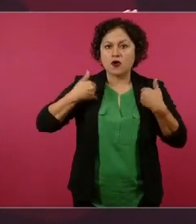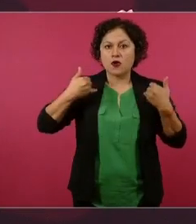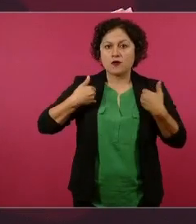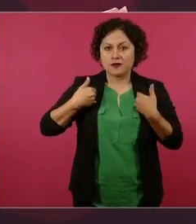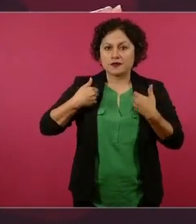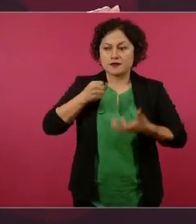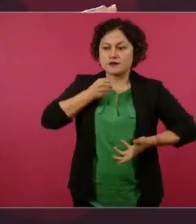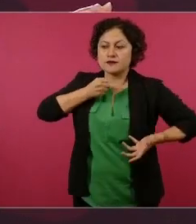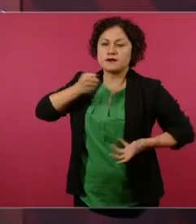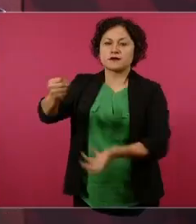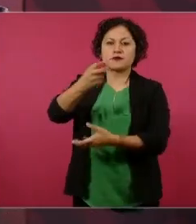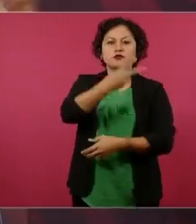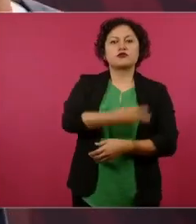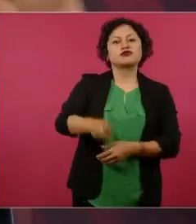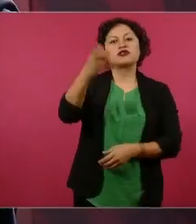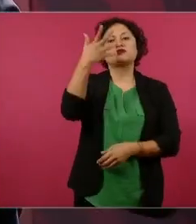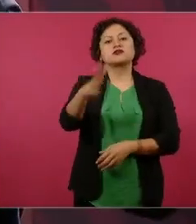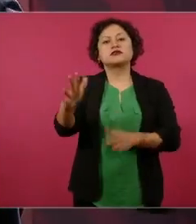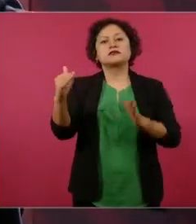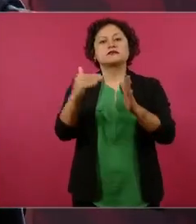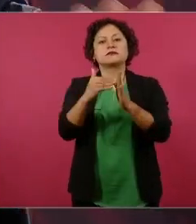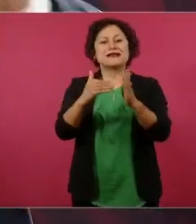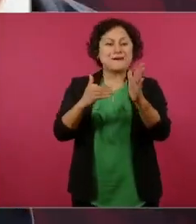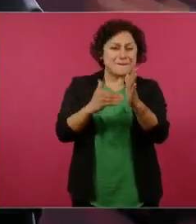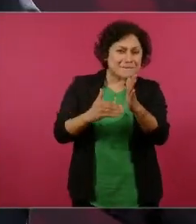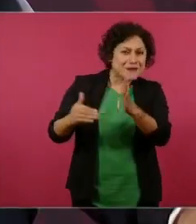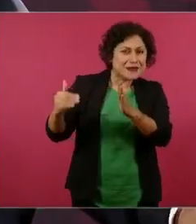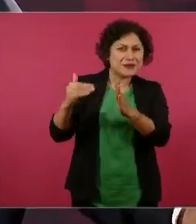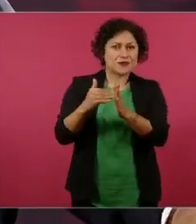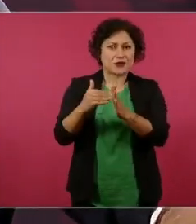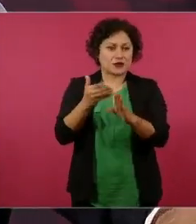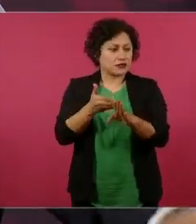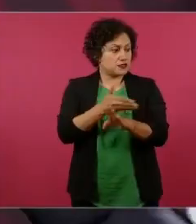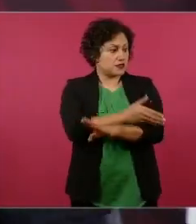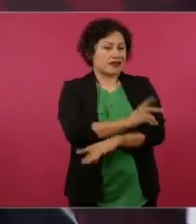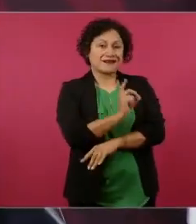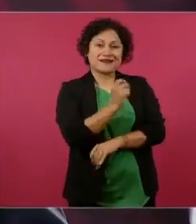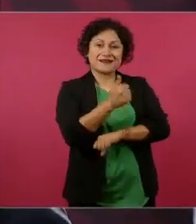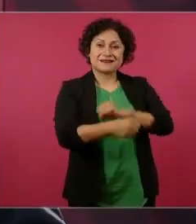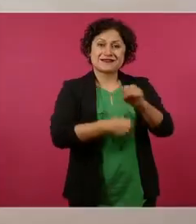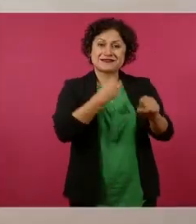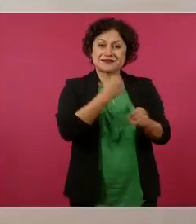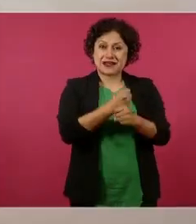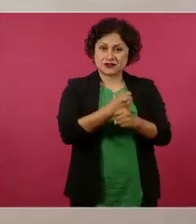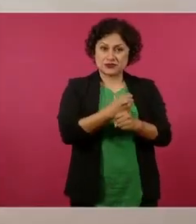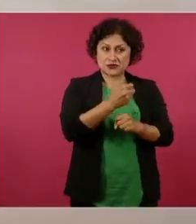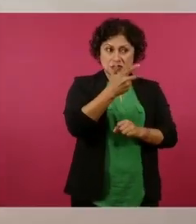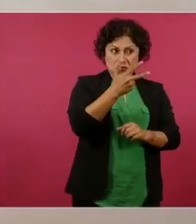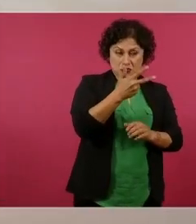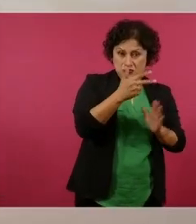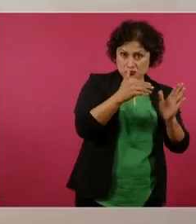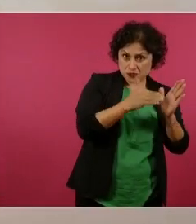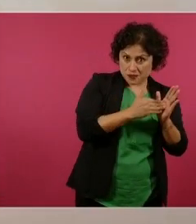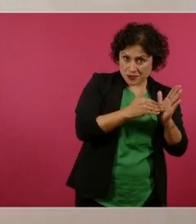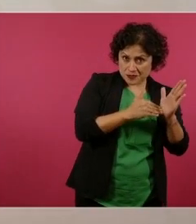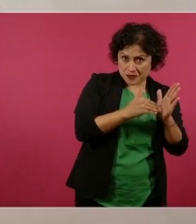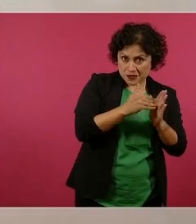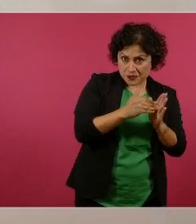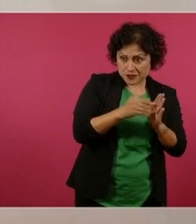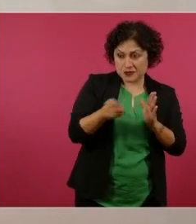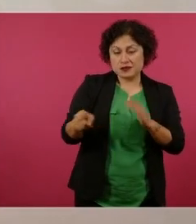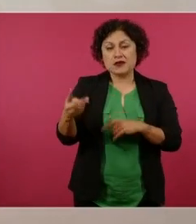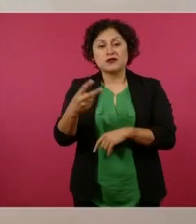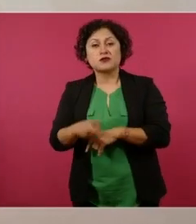8,000 en 6 sexenios, en 36 años, a 200,000 en un